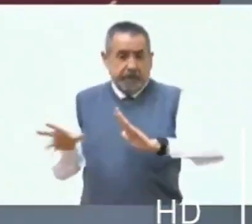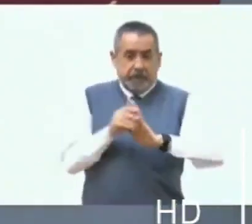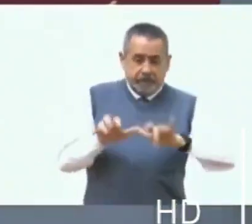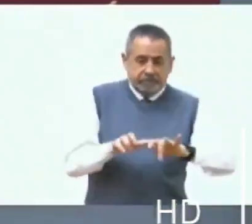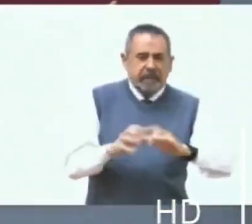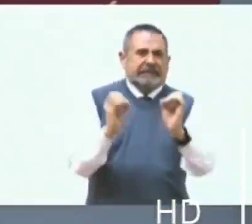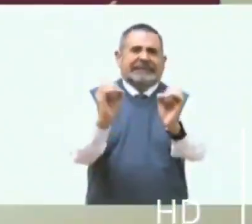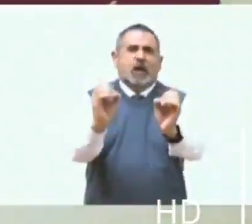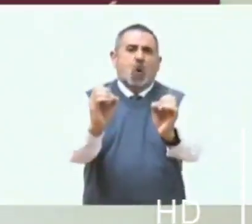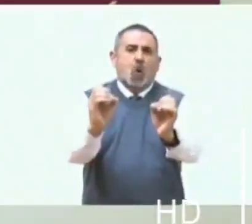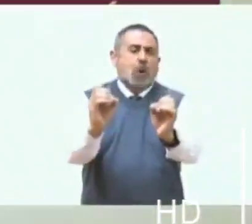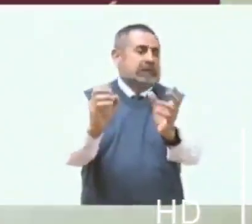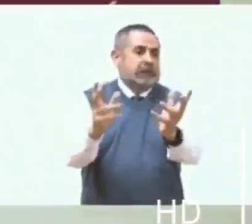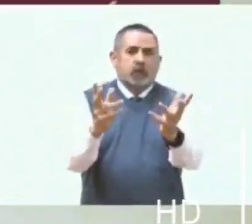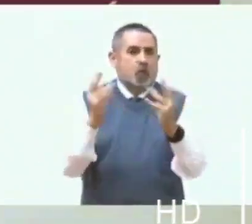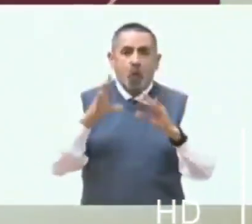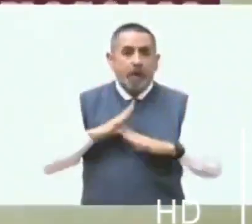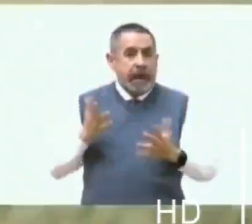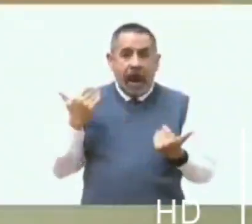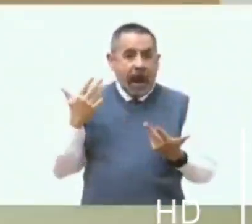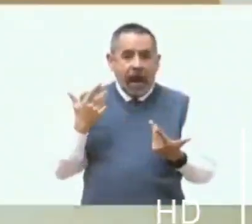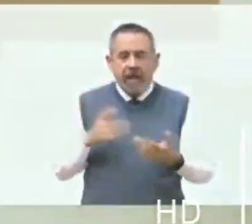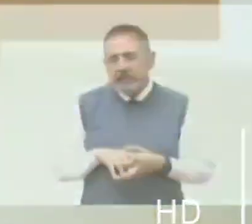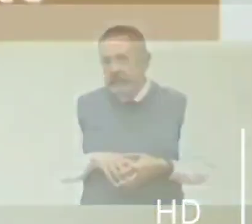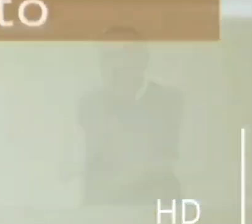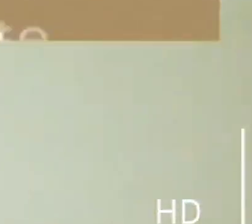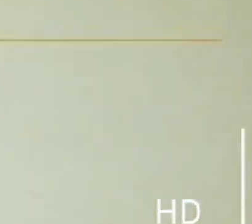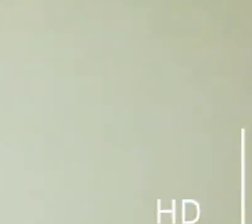ceros. Además, heredamos